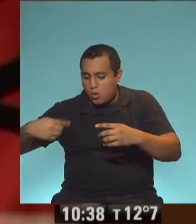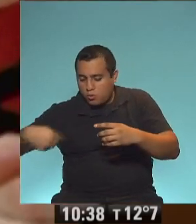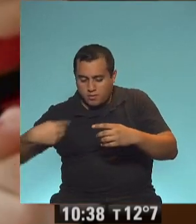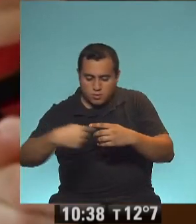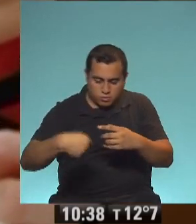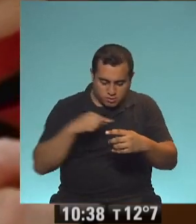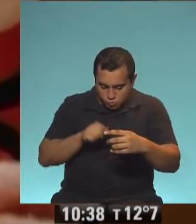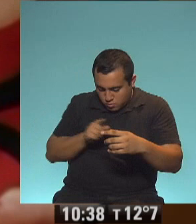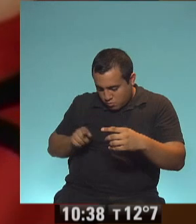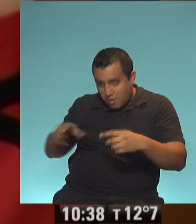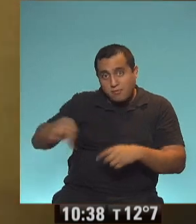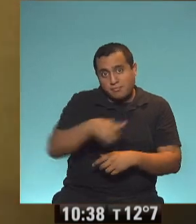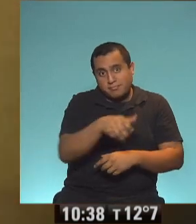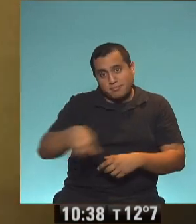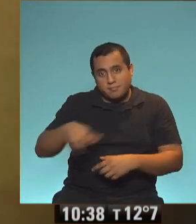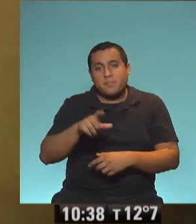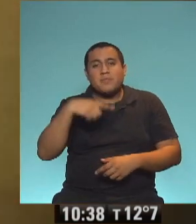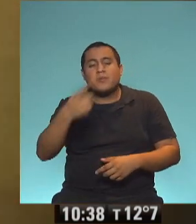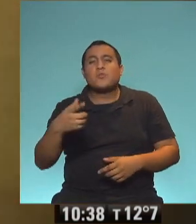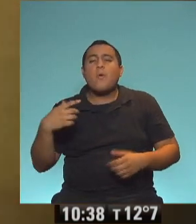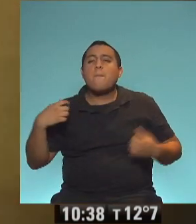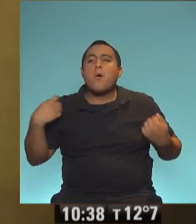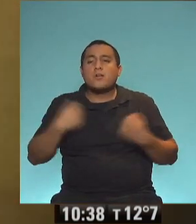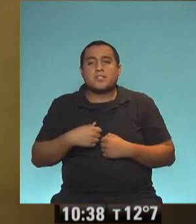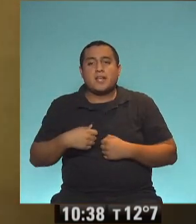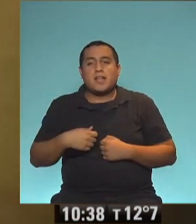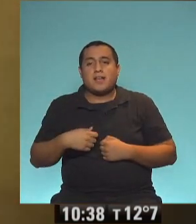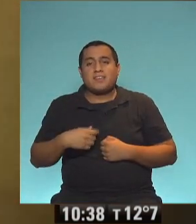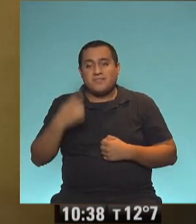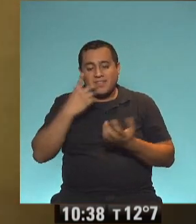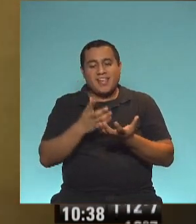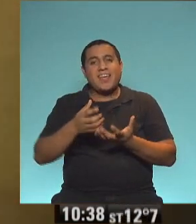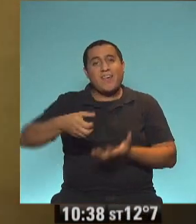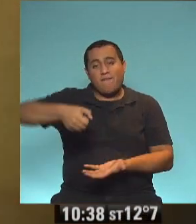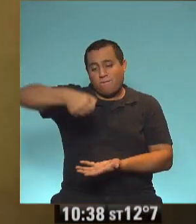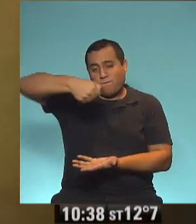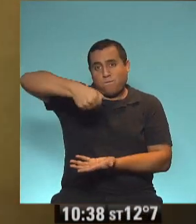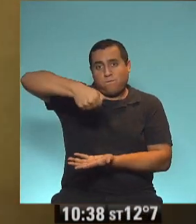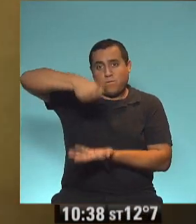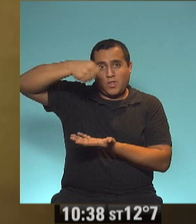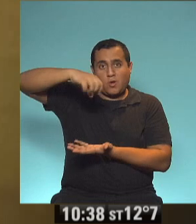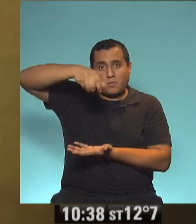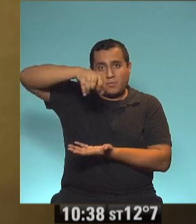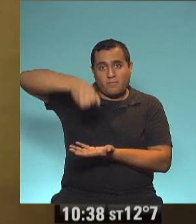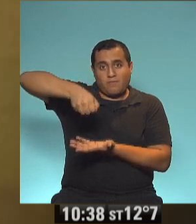¿Y ese de allá? Aquello es una mochila con un bidón también.